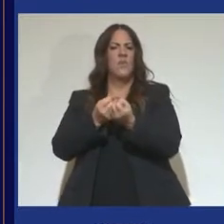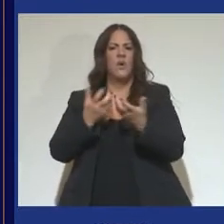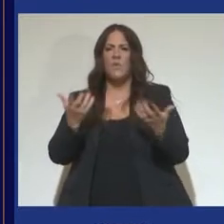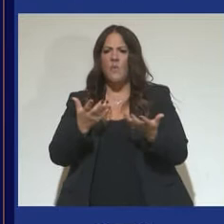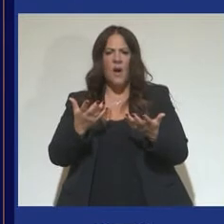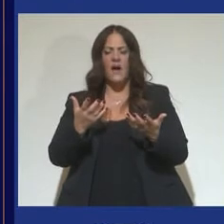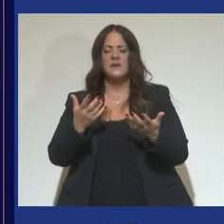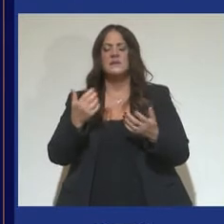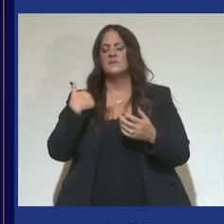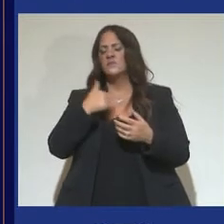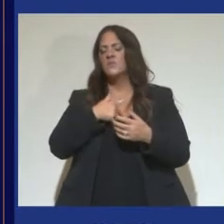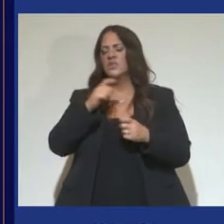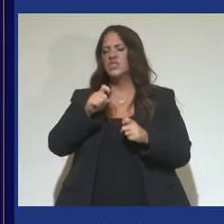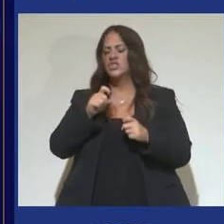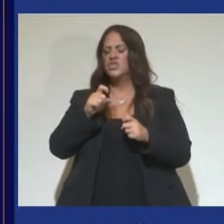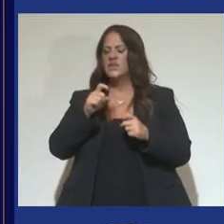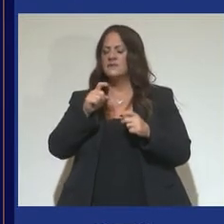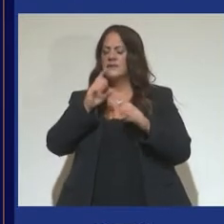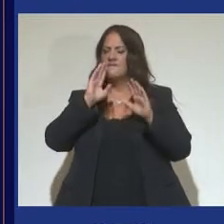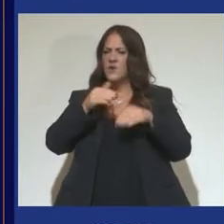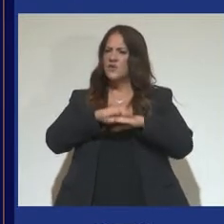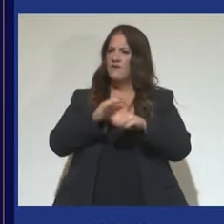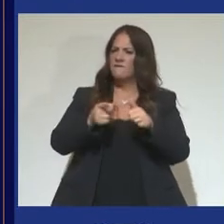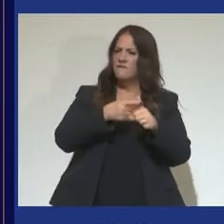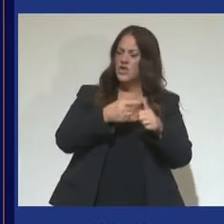y cuáles deberían ser las prioridades